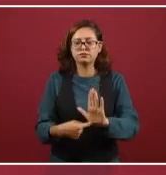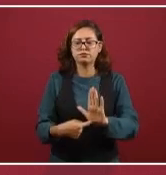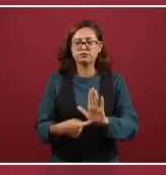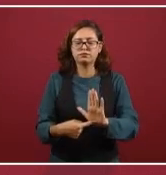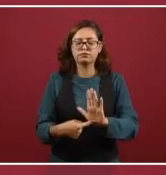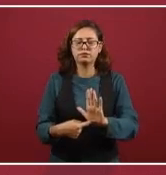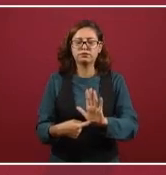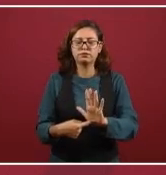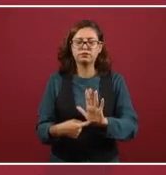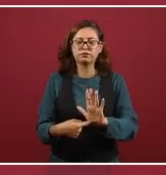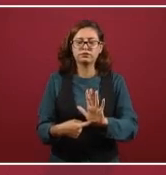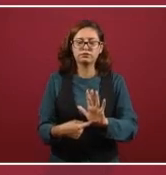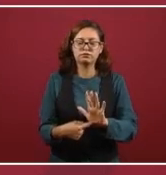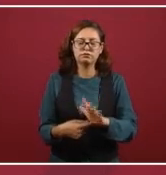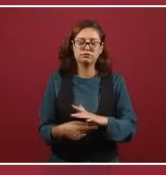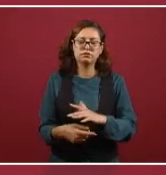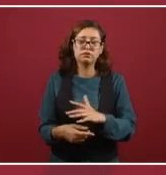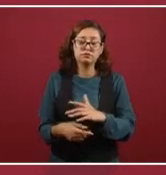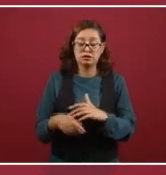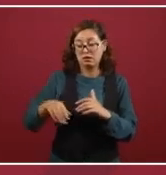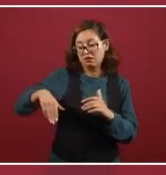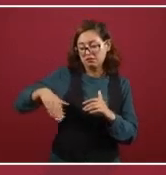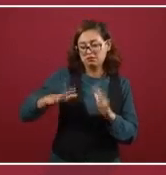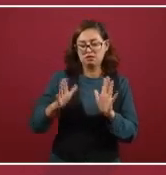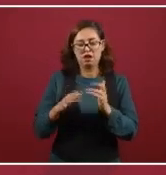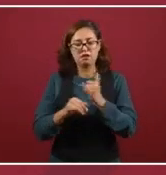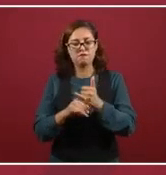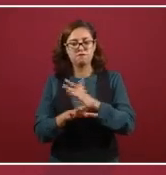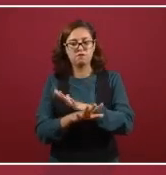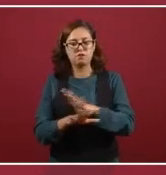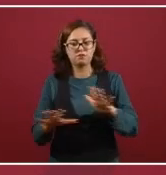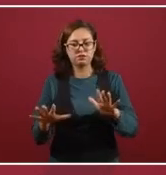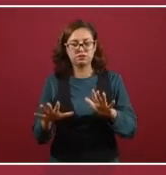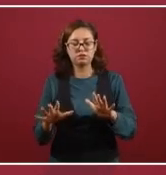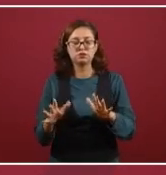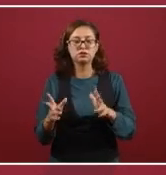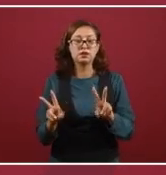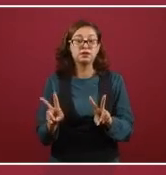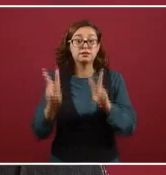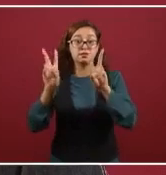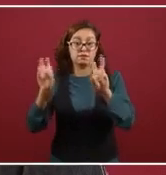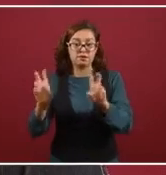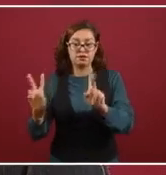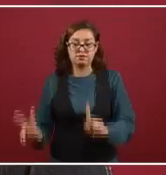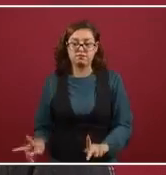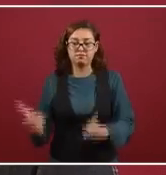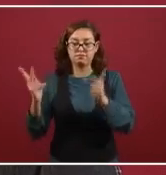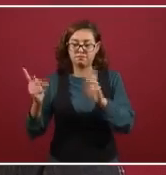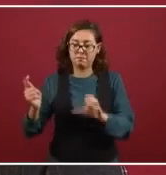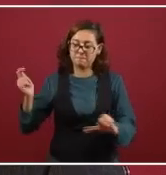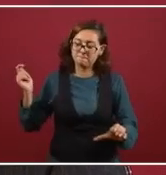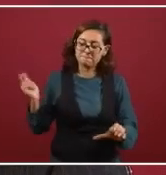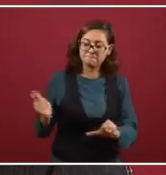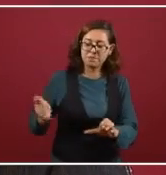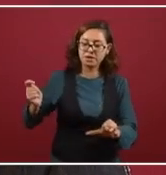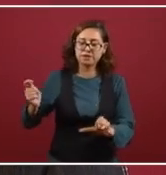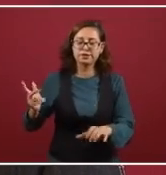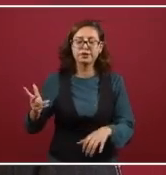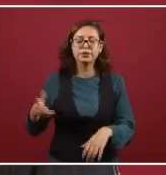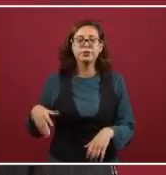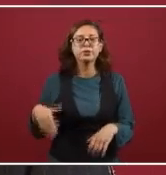se dio a conocer acerca de esta subasta, que es,